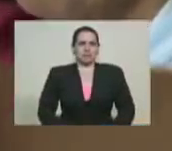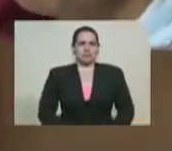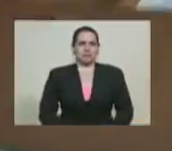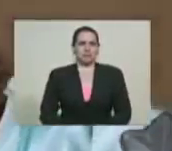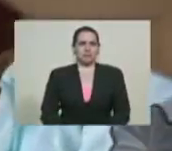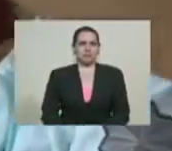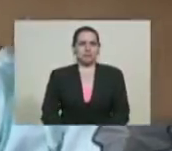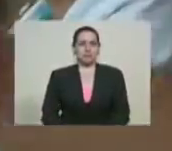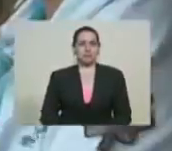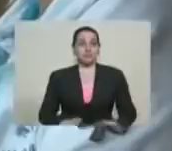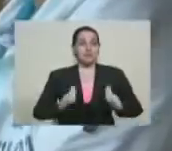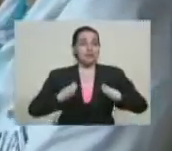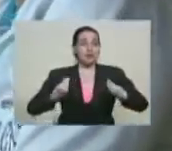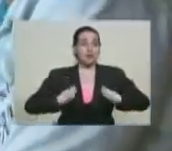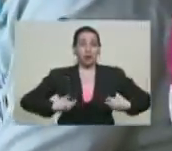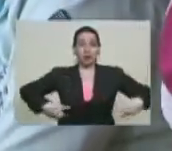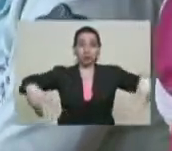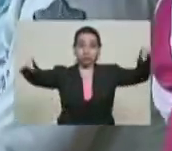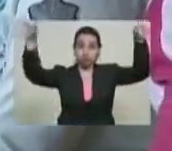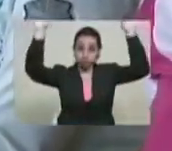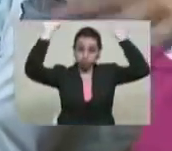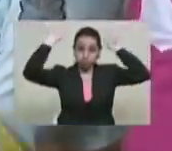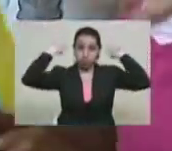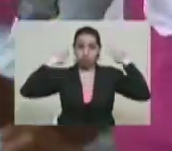¡Que viva la ola bolivariana!